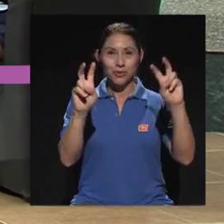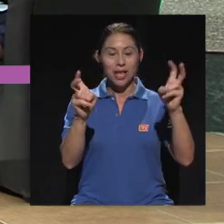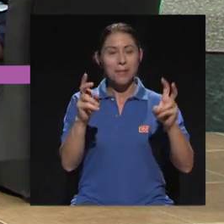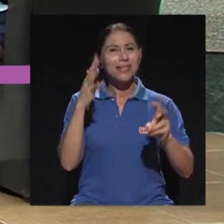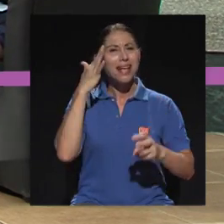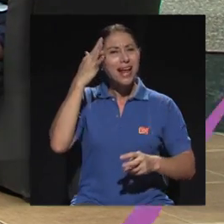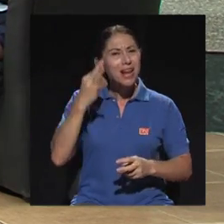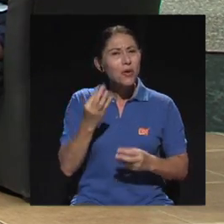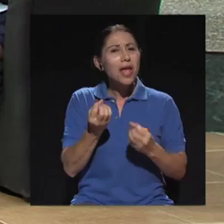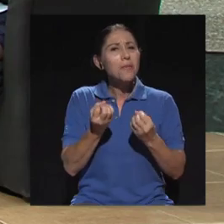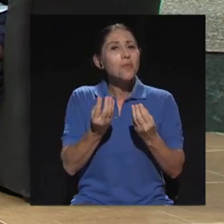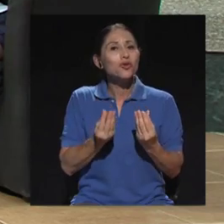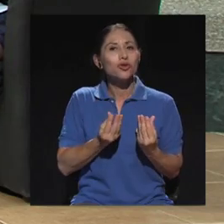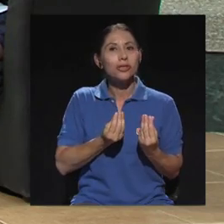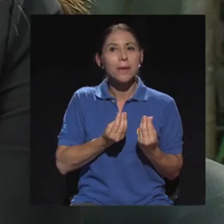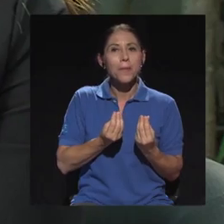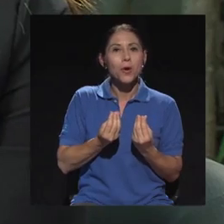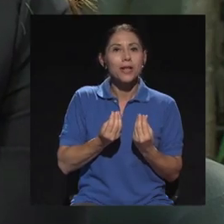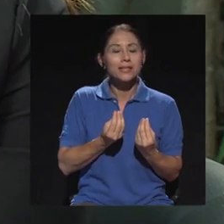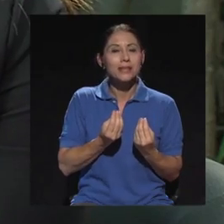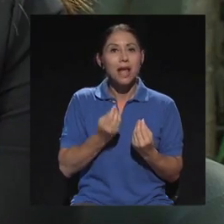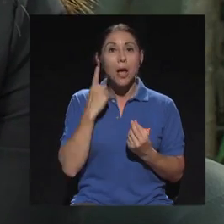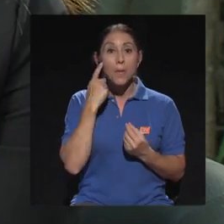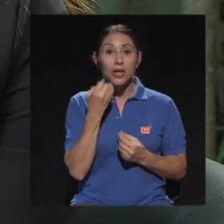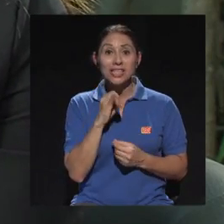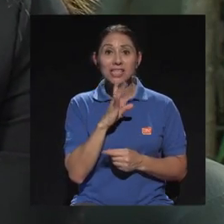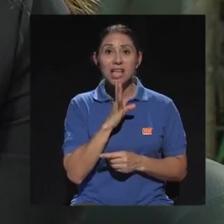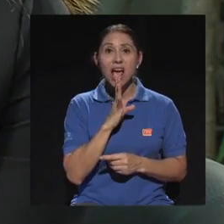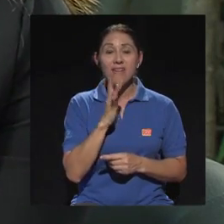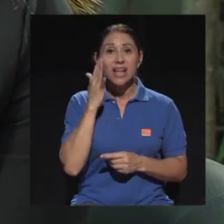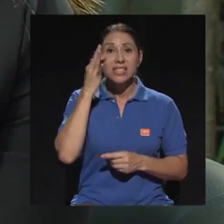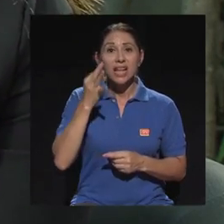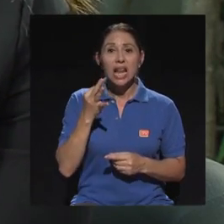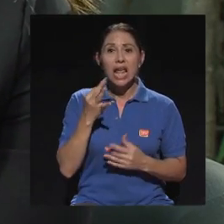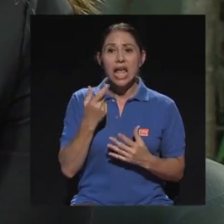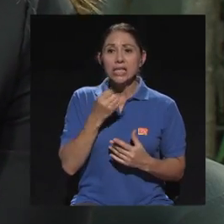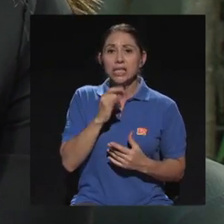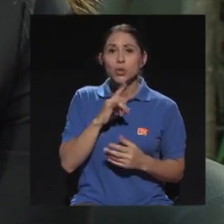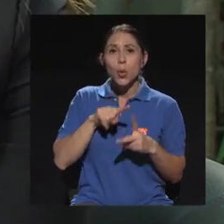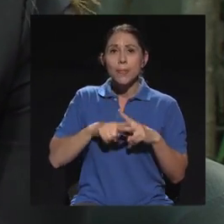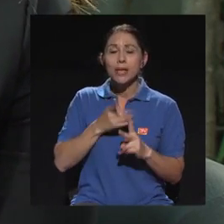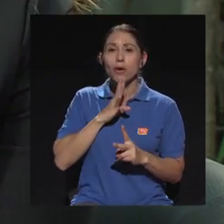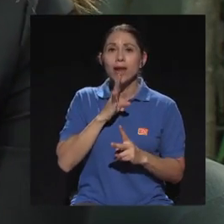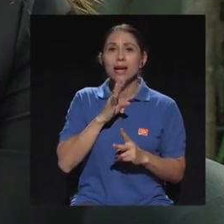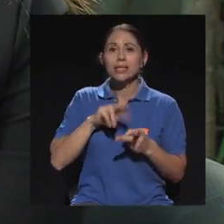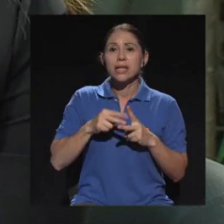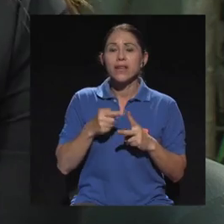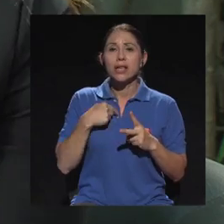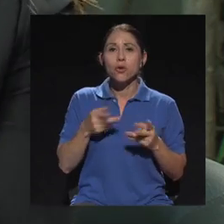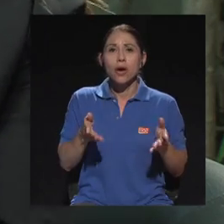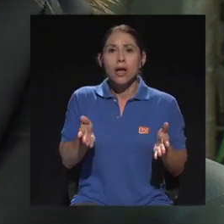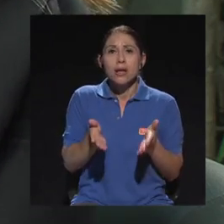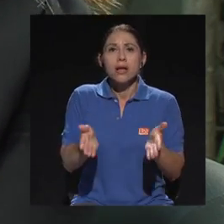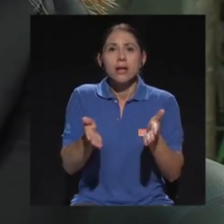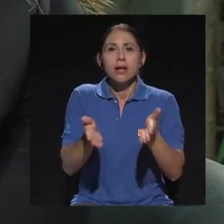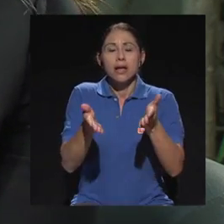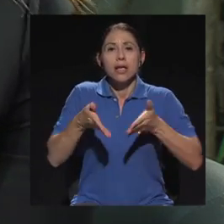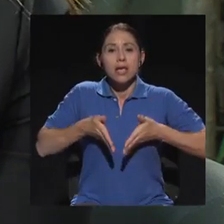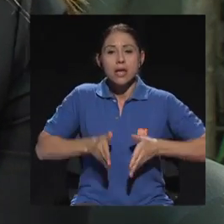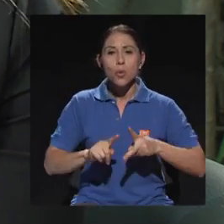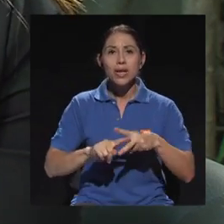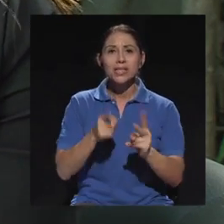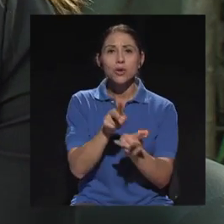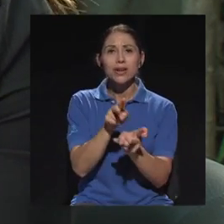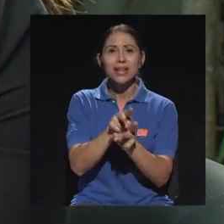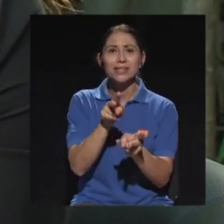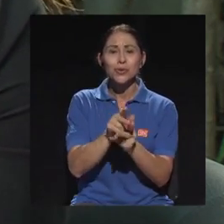creo que hay muchos temores, ¿verdad?, de hablar, porque se cree que estaríamos propiciando el que este hijo o hija inicie esta relación sexual de una manera